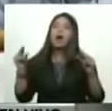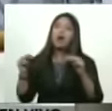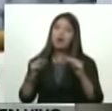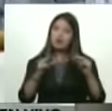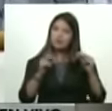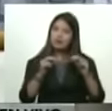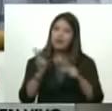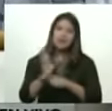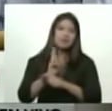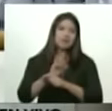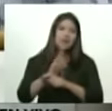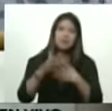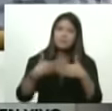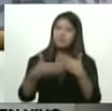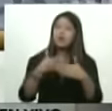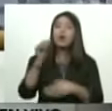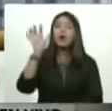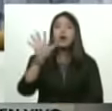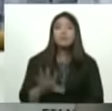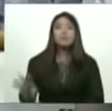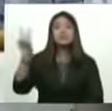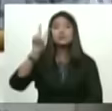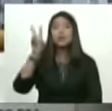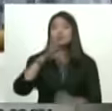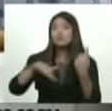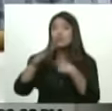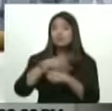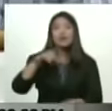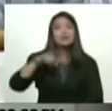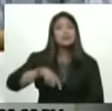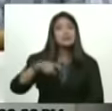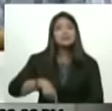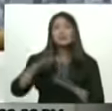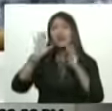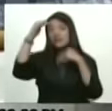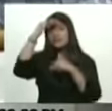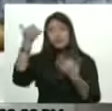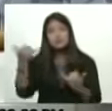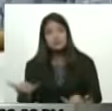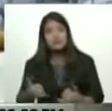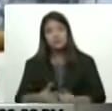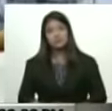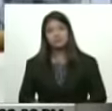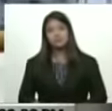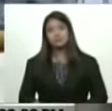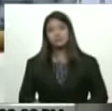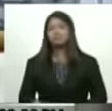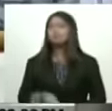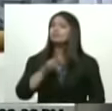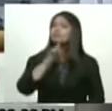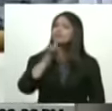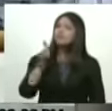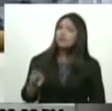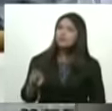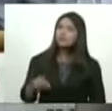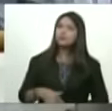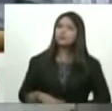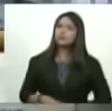concretar rápidamente, pues el país está en una situación que requiere una atención inmediata. Una pregunta pues que le